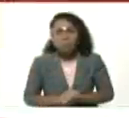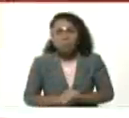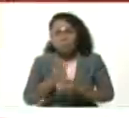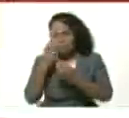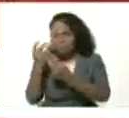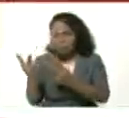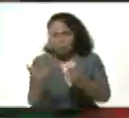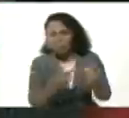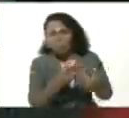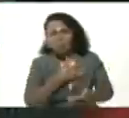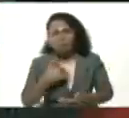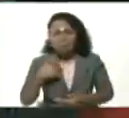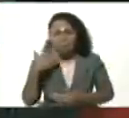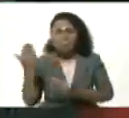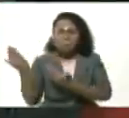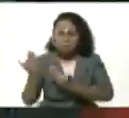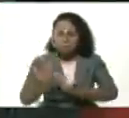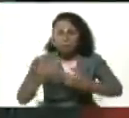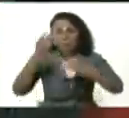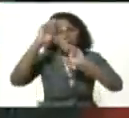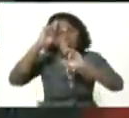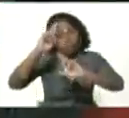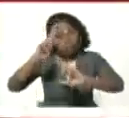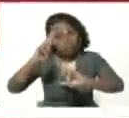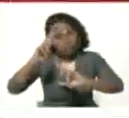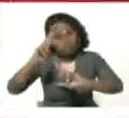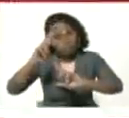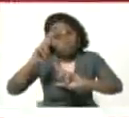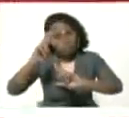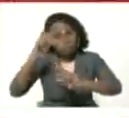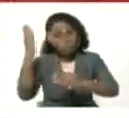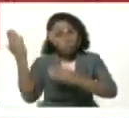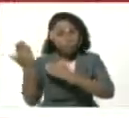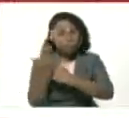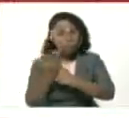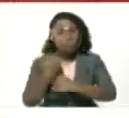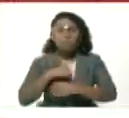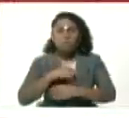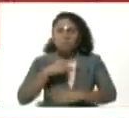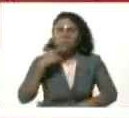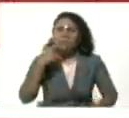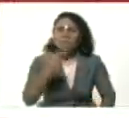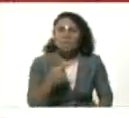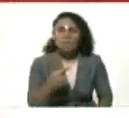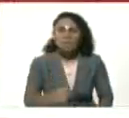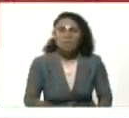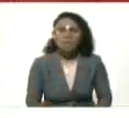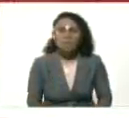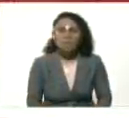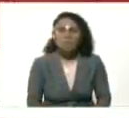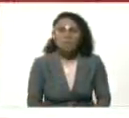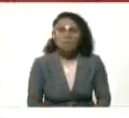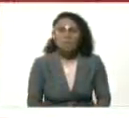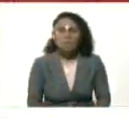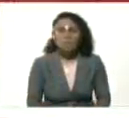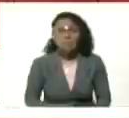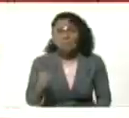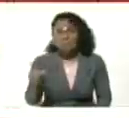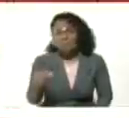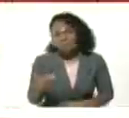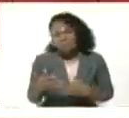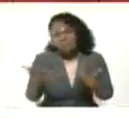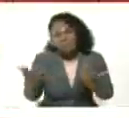bienvenido, el que quiera venir, con respeto. Las sanciones, nosotros lo hemos dicho. Es ridículo.